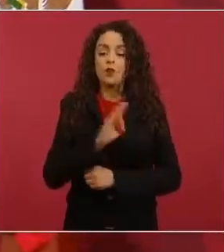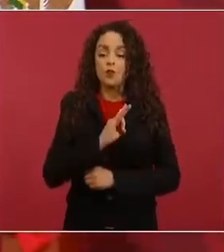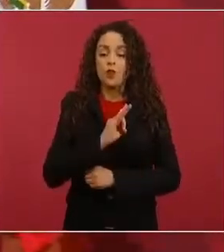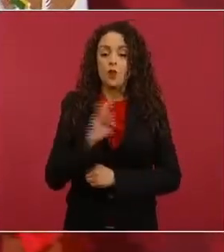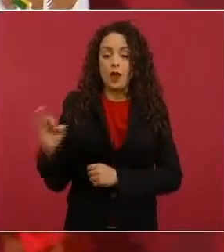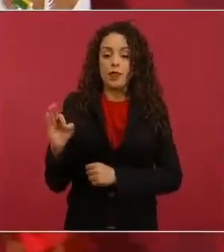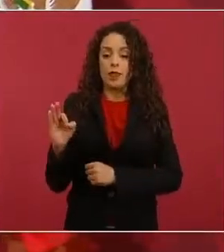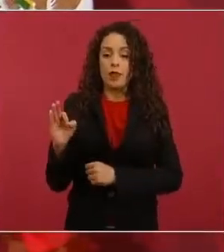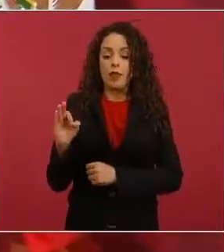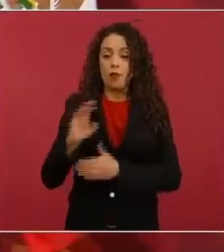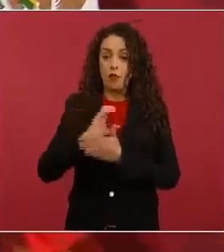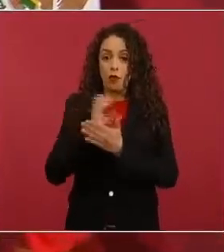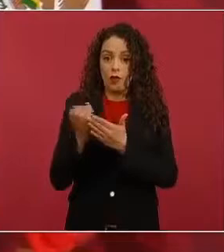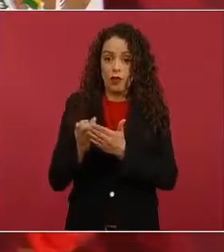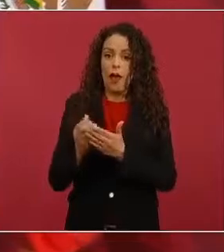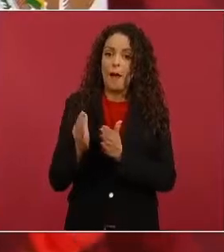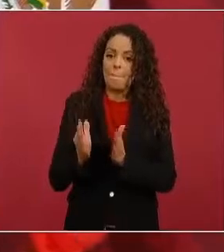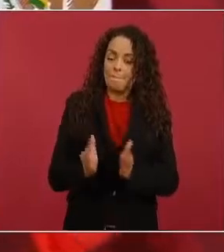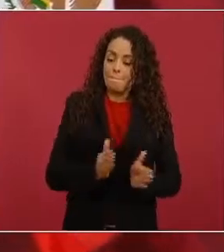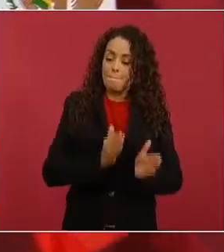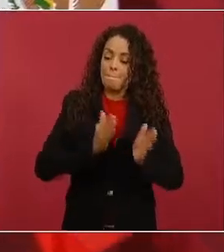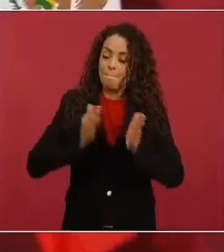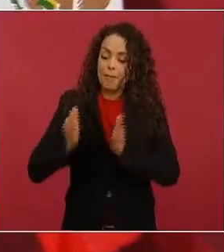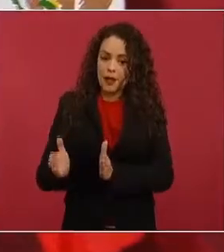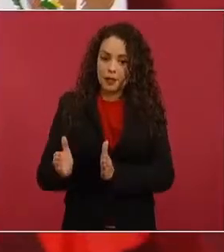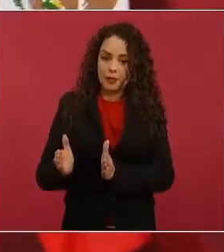ampliar esos contratos,